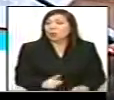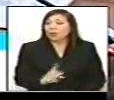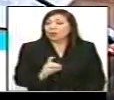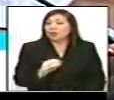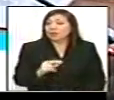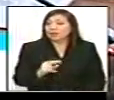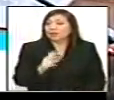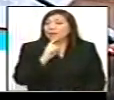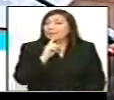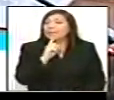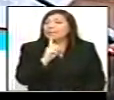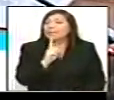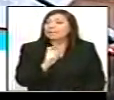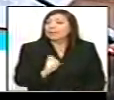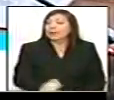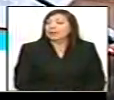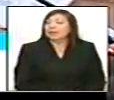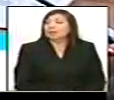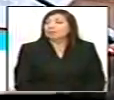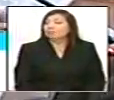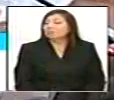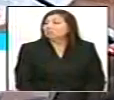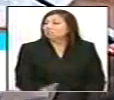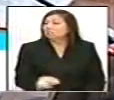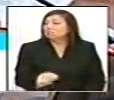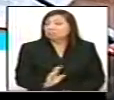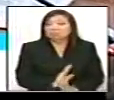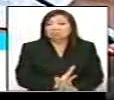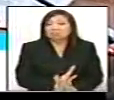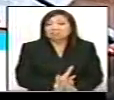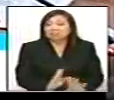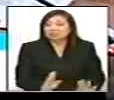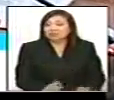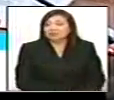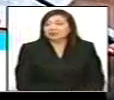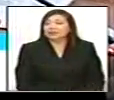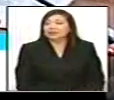hace las consultas, de mi punto de vista no debería hacer ninguna consulta.